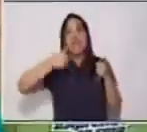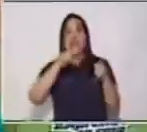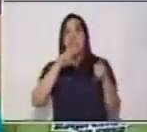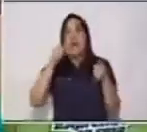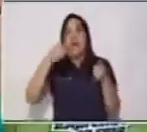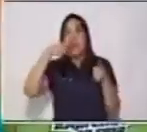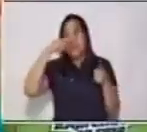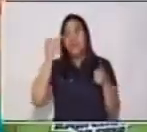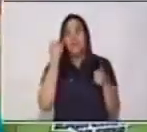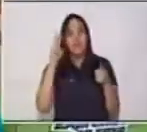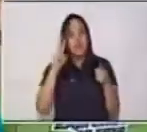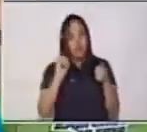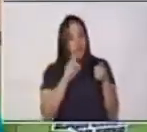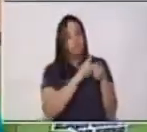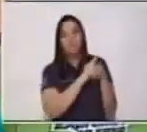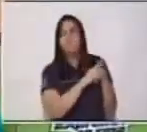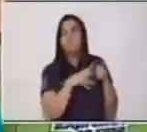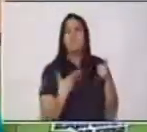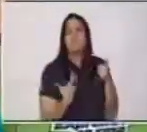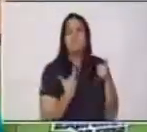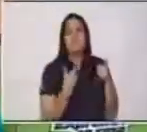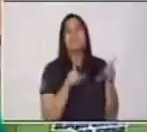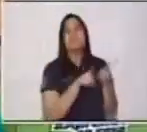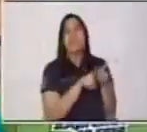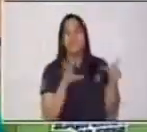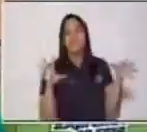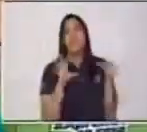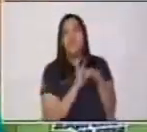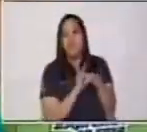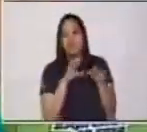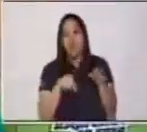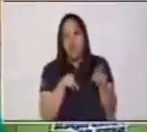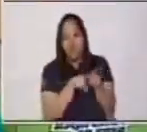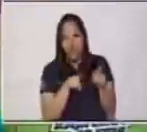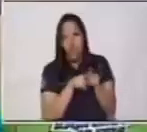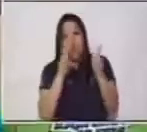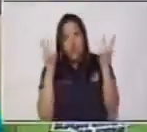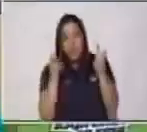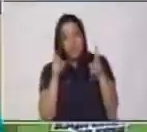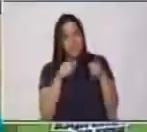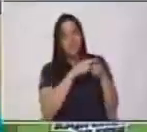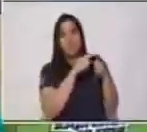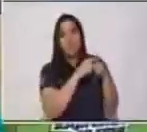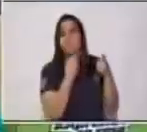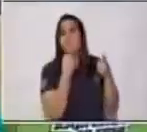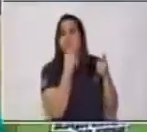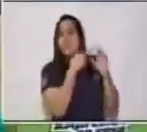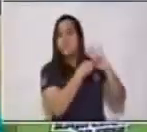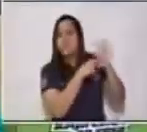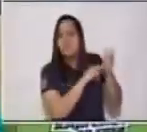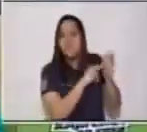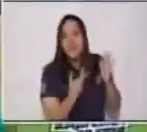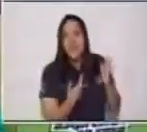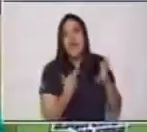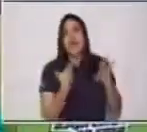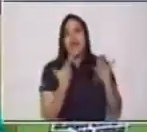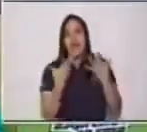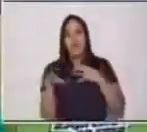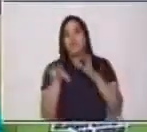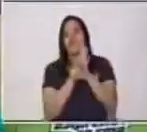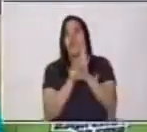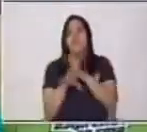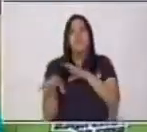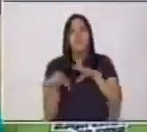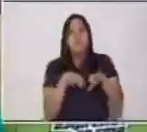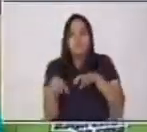narrativa, que va muy de la mano con el texto narrativo. La trama narrativa nos va a relatar sucesos. Como te